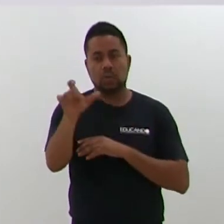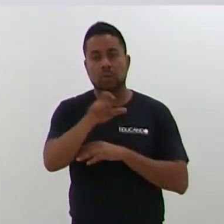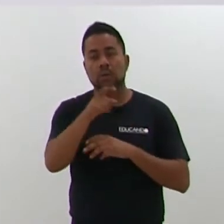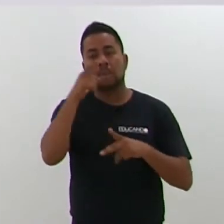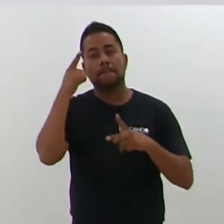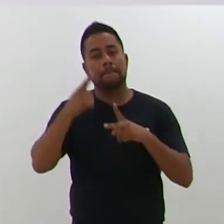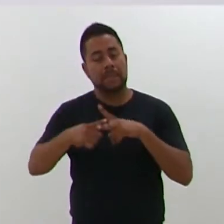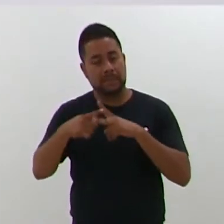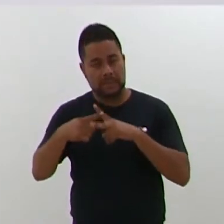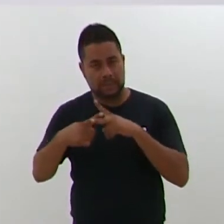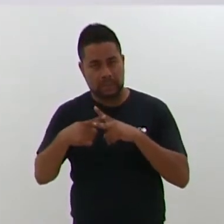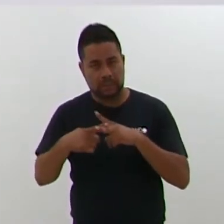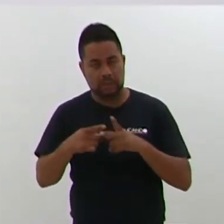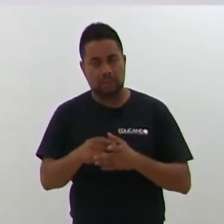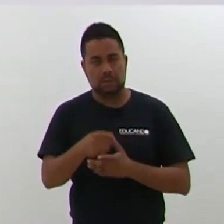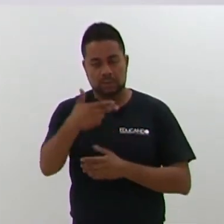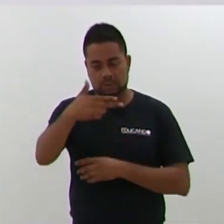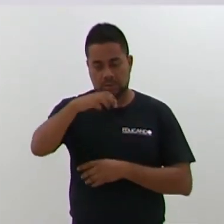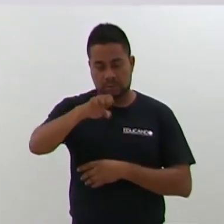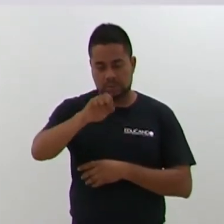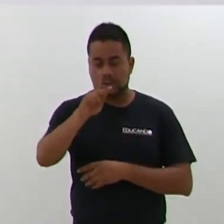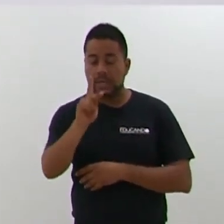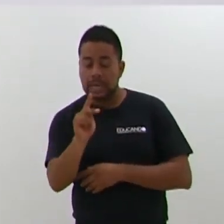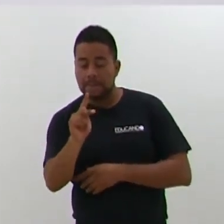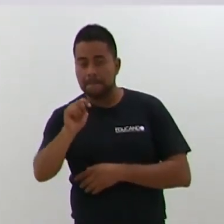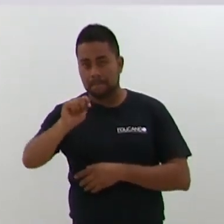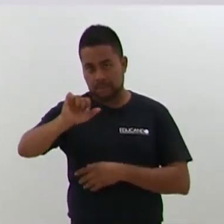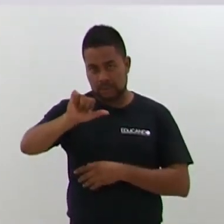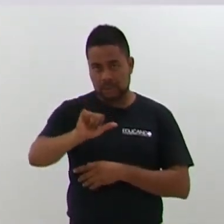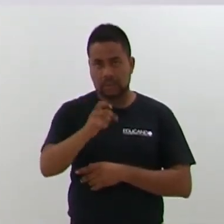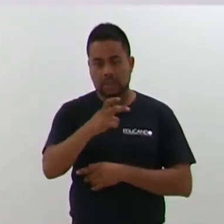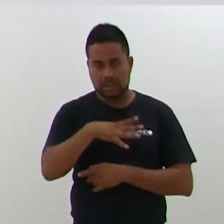matemáticas hay una figura que se llama